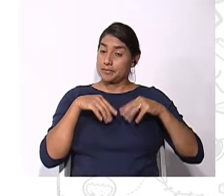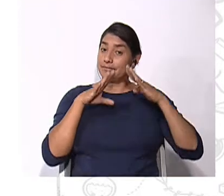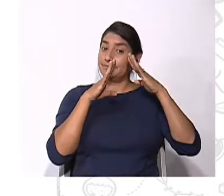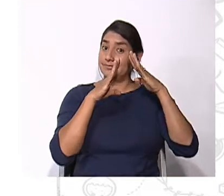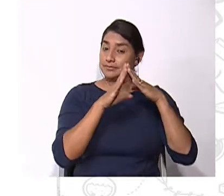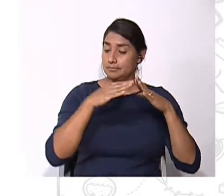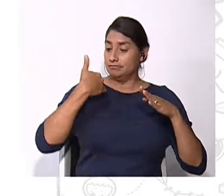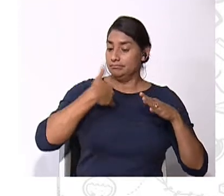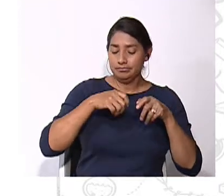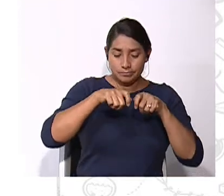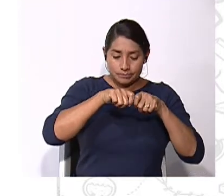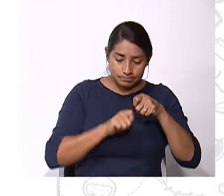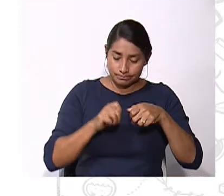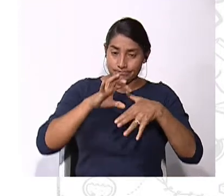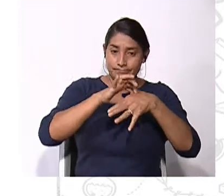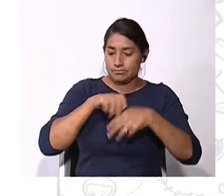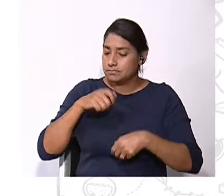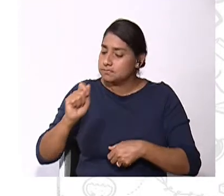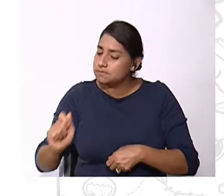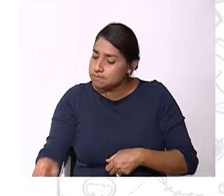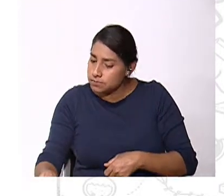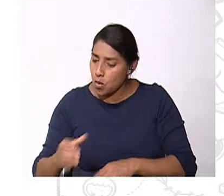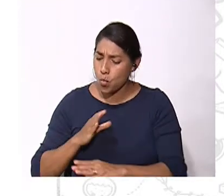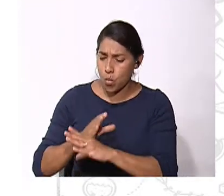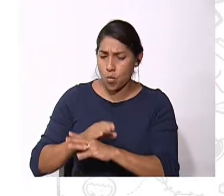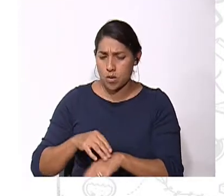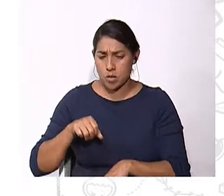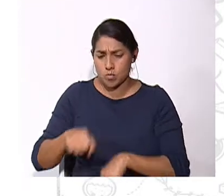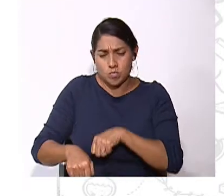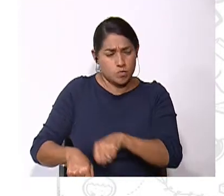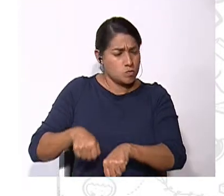amo le regalaba un pedazo al perro guardián.